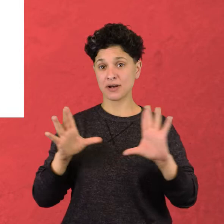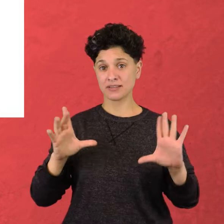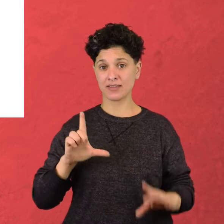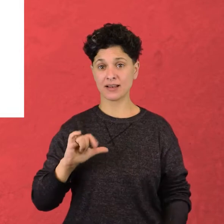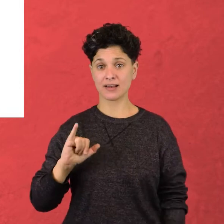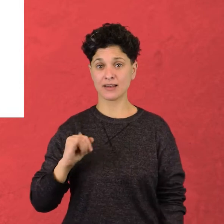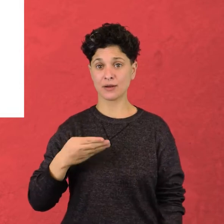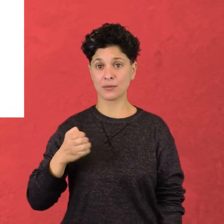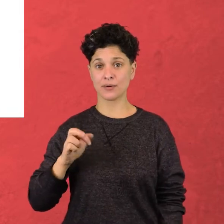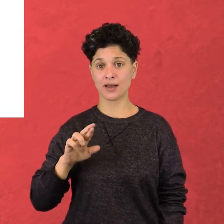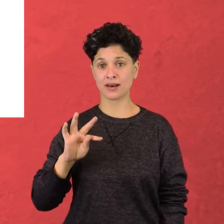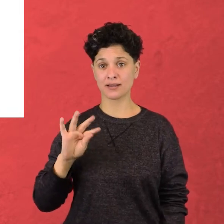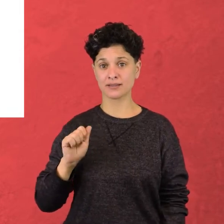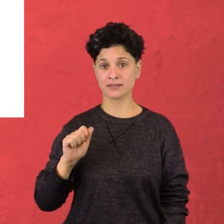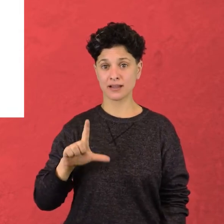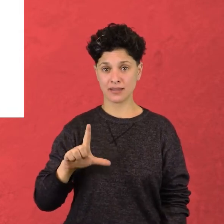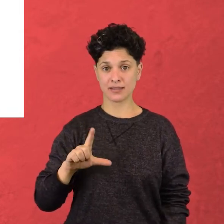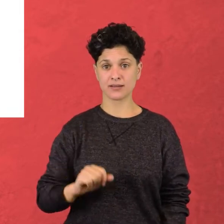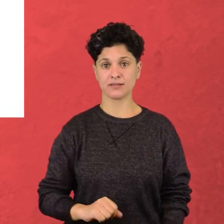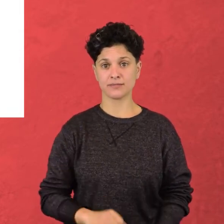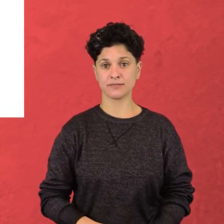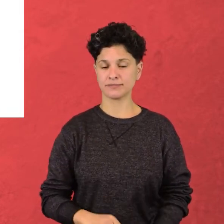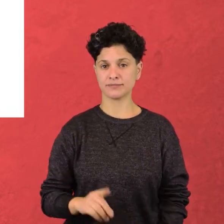o de la libertad.